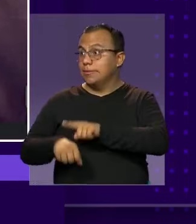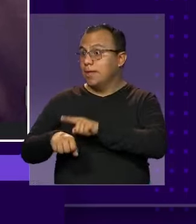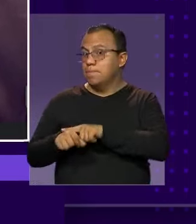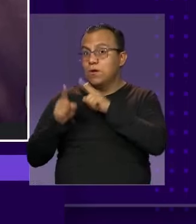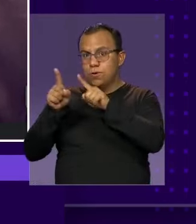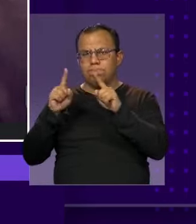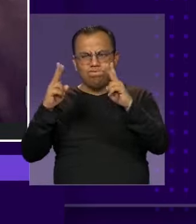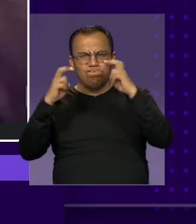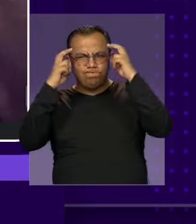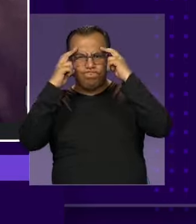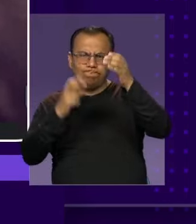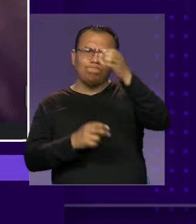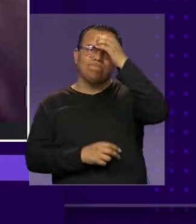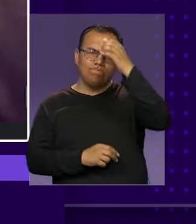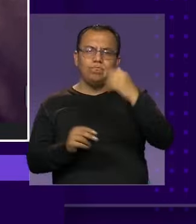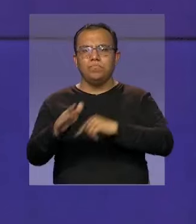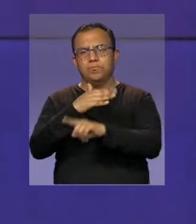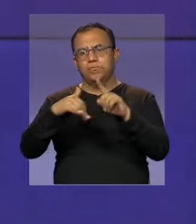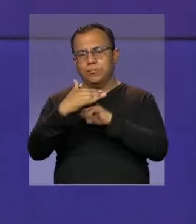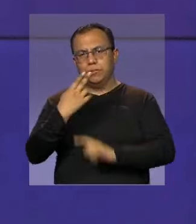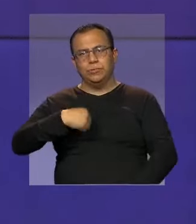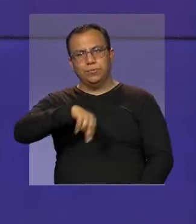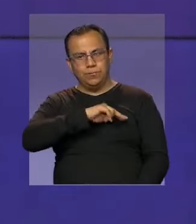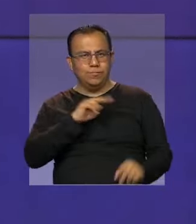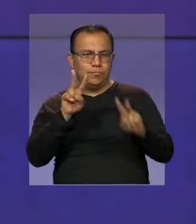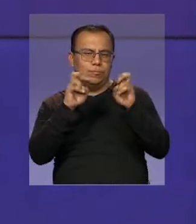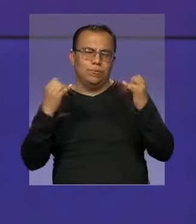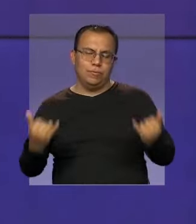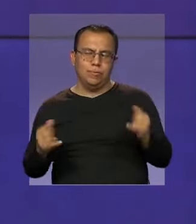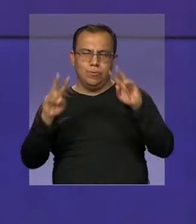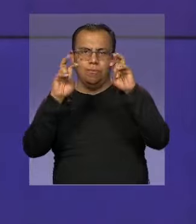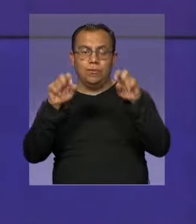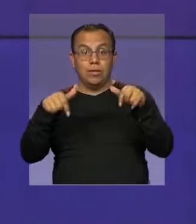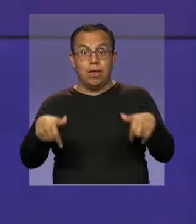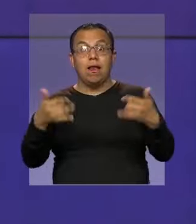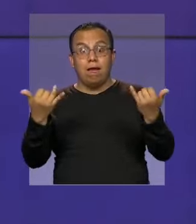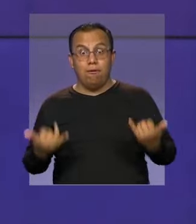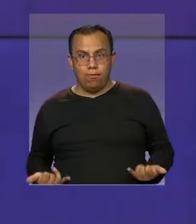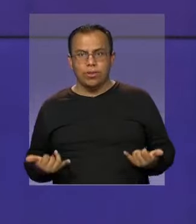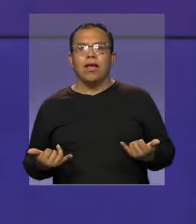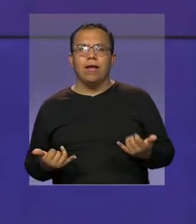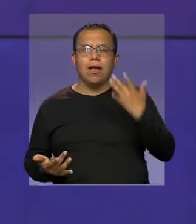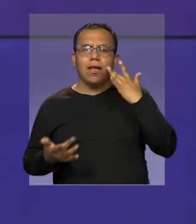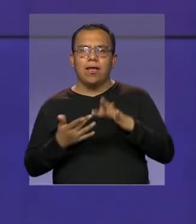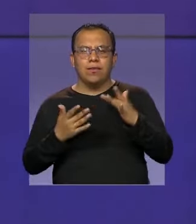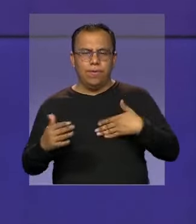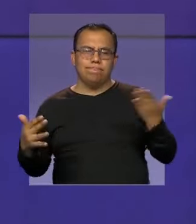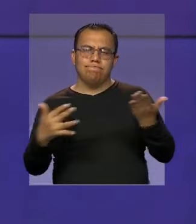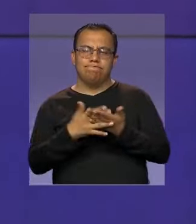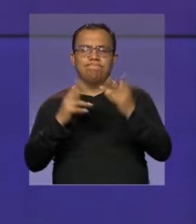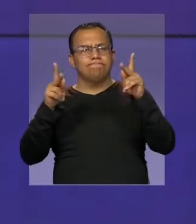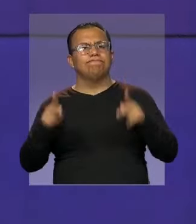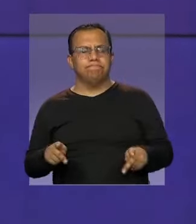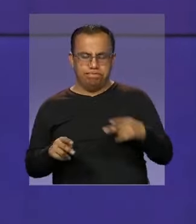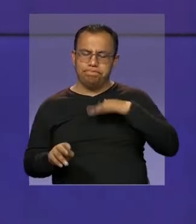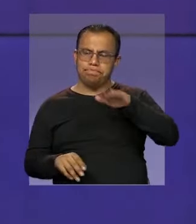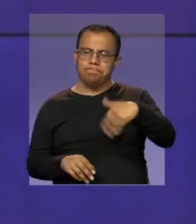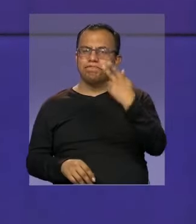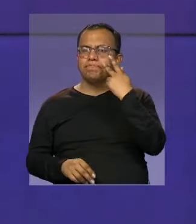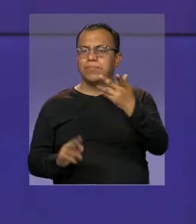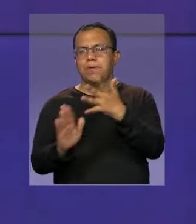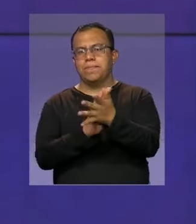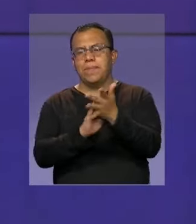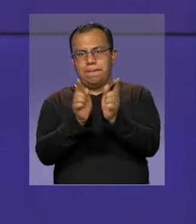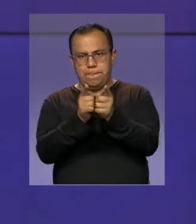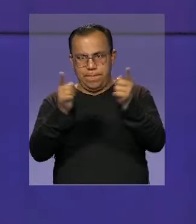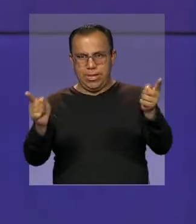este conocimiento tan útil para nosotros y para poder ahondar en estos temas. De esta manera, llegamos a hacer una breve pausa, pero ya regresamos con mucha